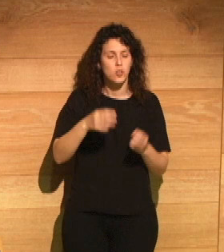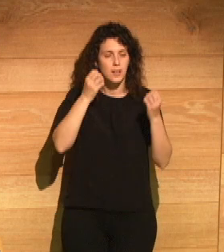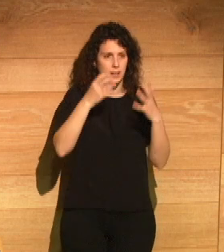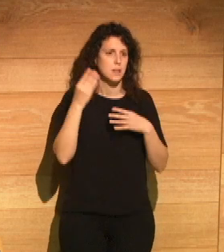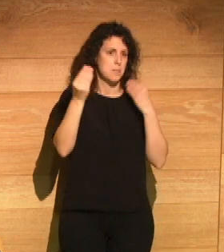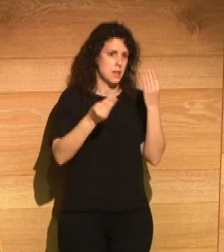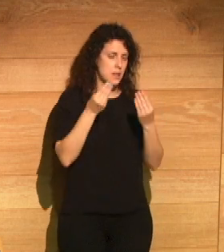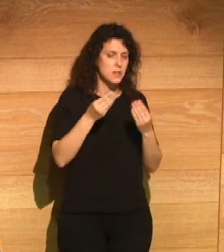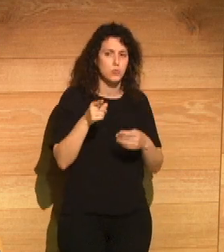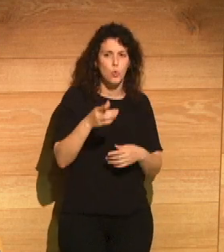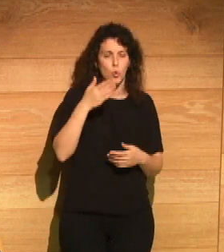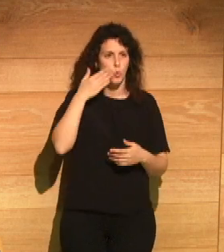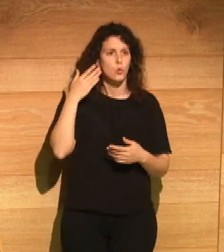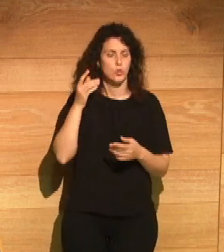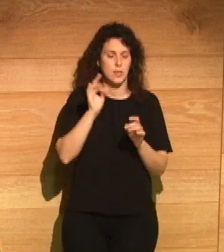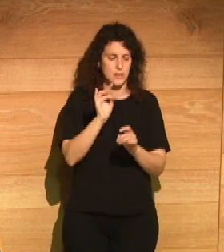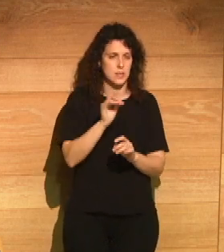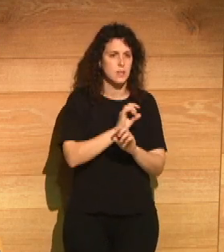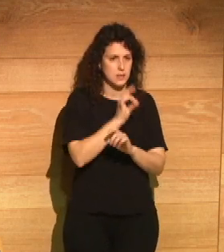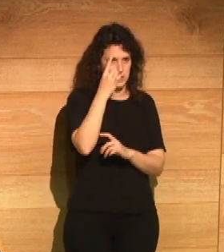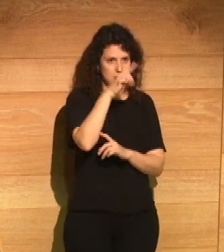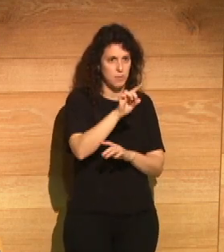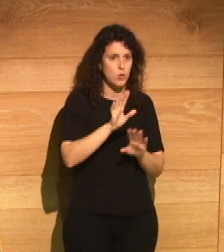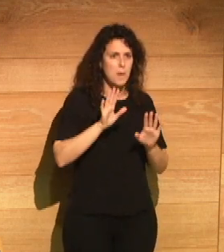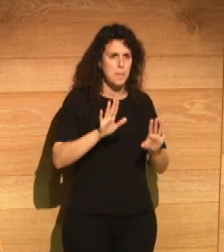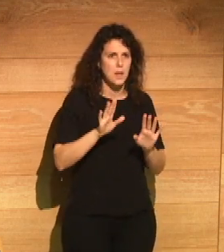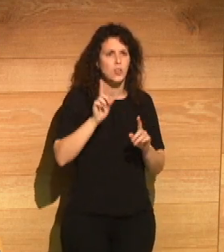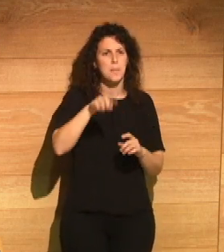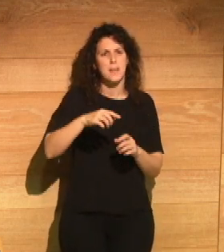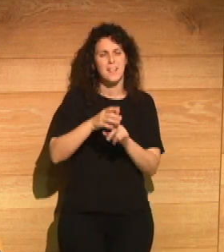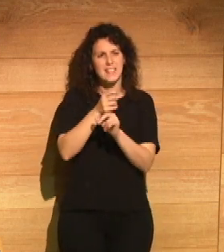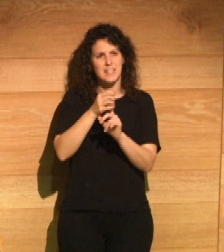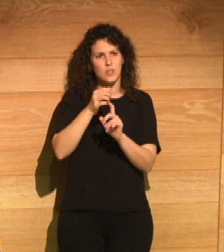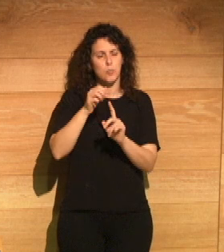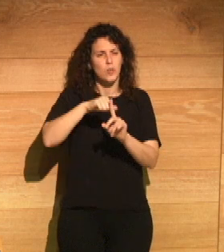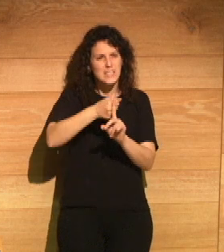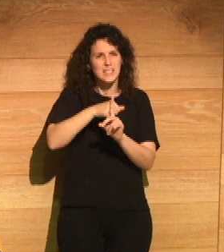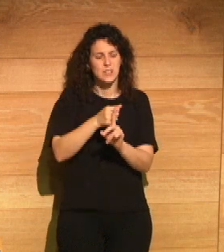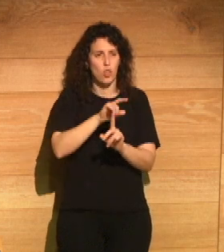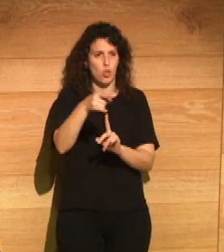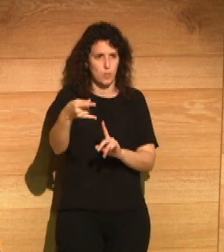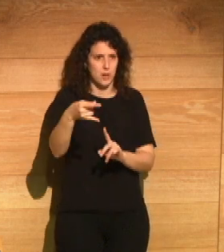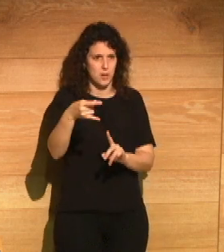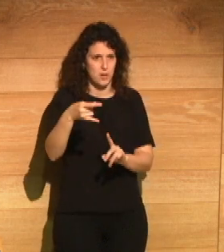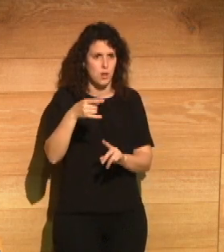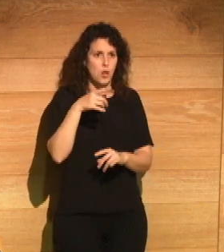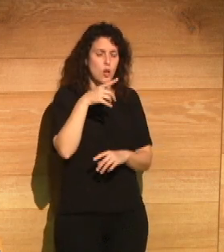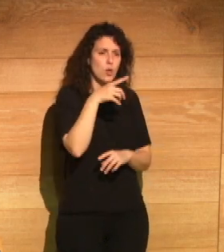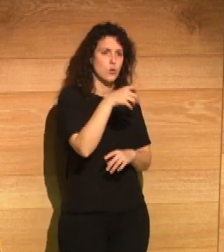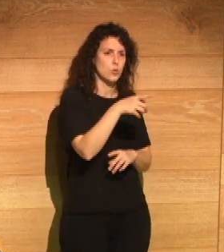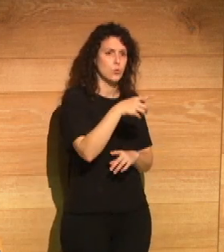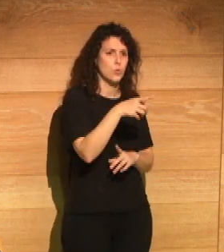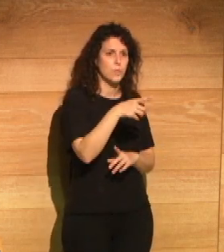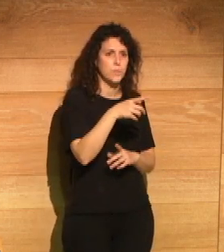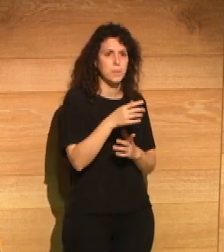siente halagado, todo eso lo sabemos, pero viene una presión extra. ¿Y cómo te llevas con,